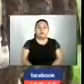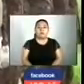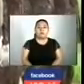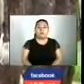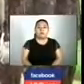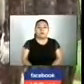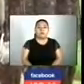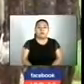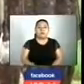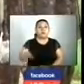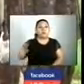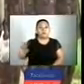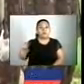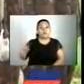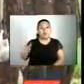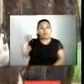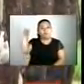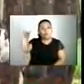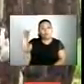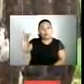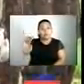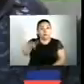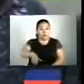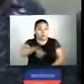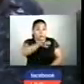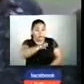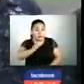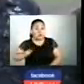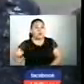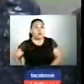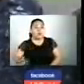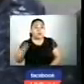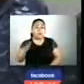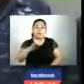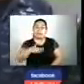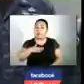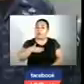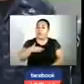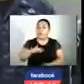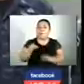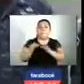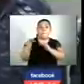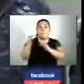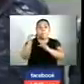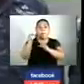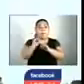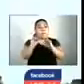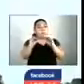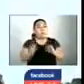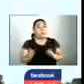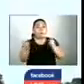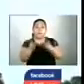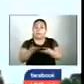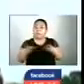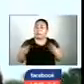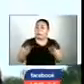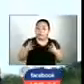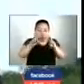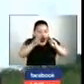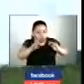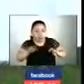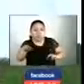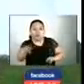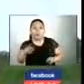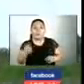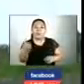Con este tipo de formaciones, El Salvador incrementa de manera progresiva el nivel de efectividad en materia de rescate de